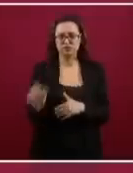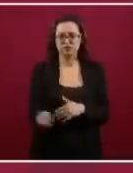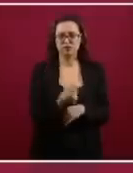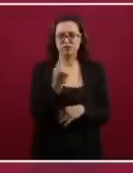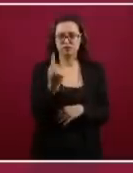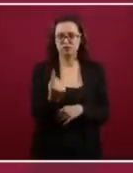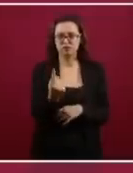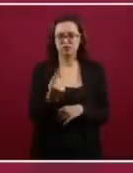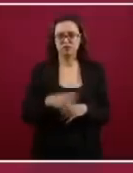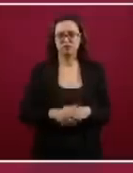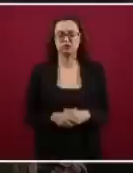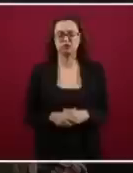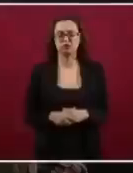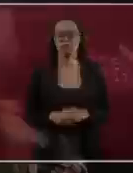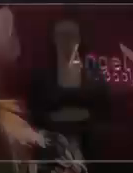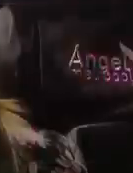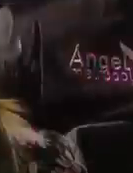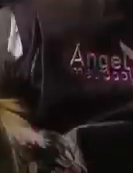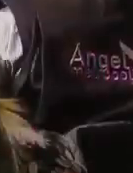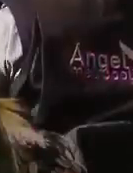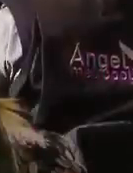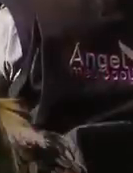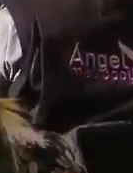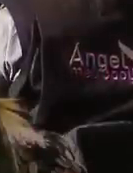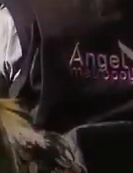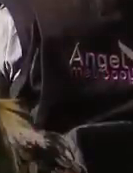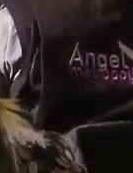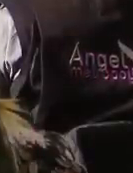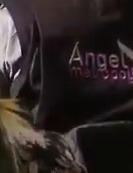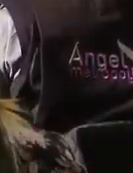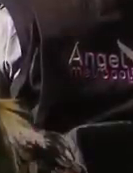tiempo para tratarlo,